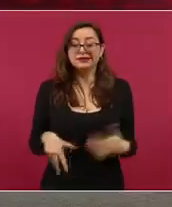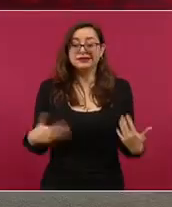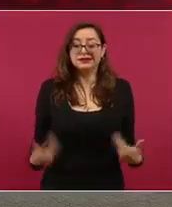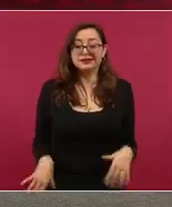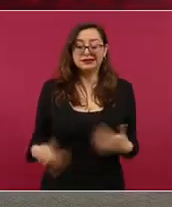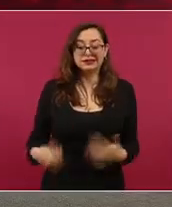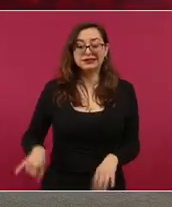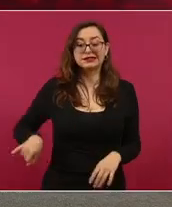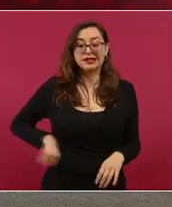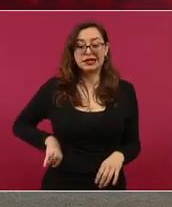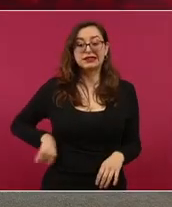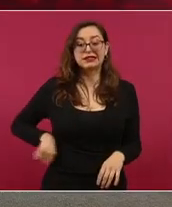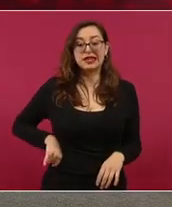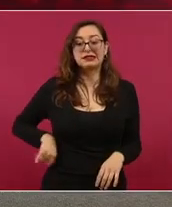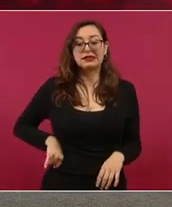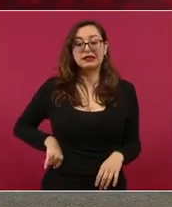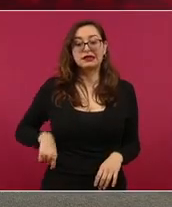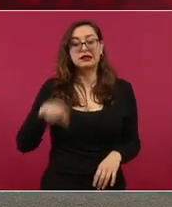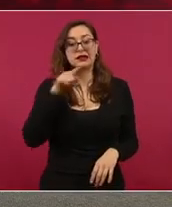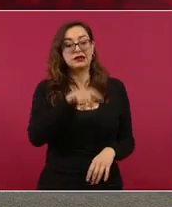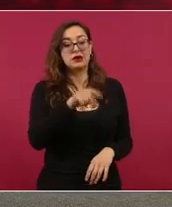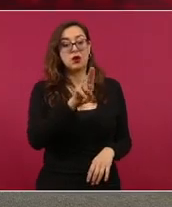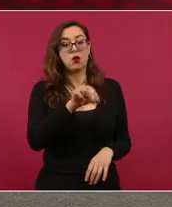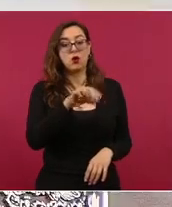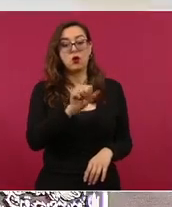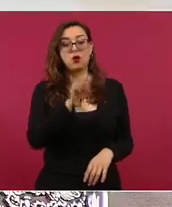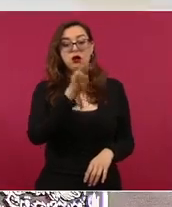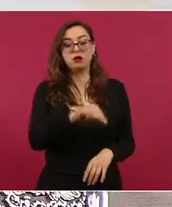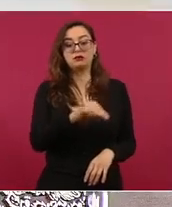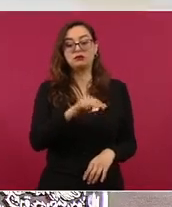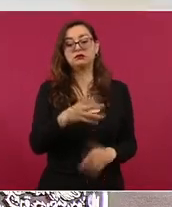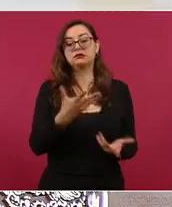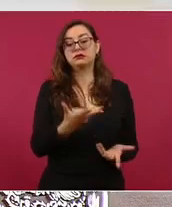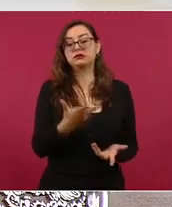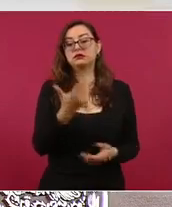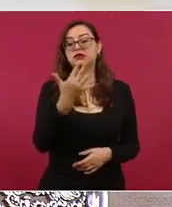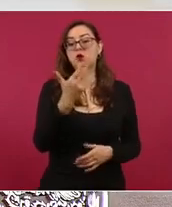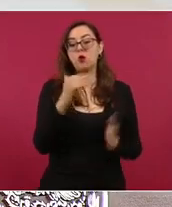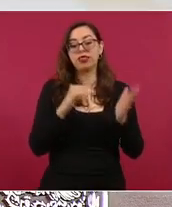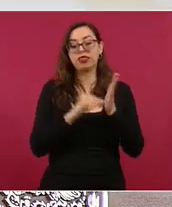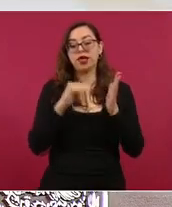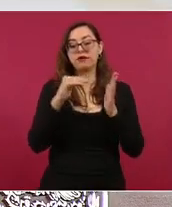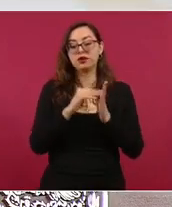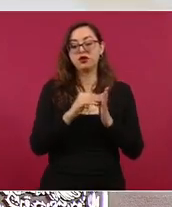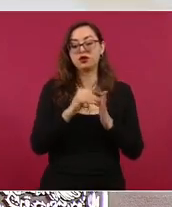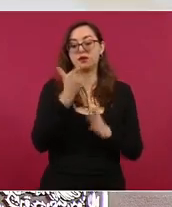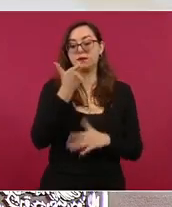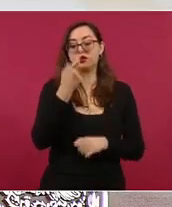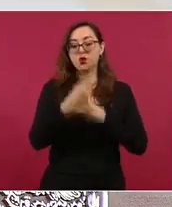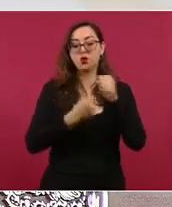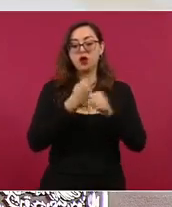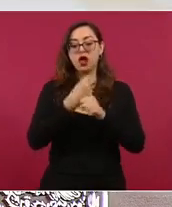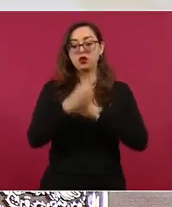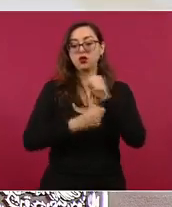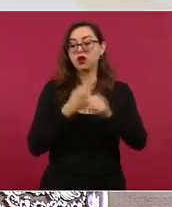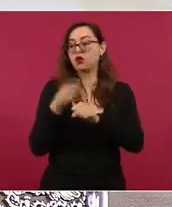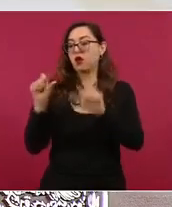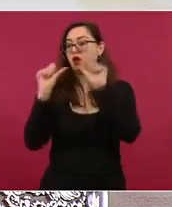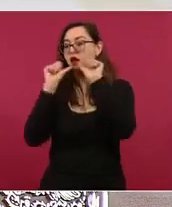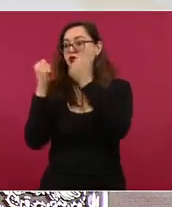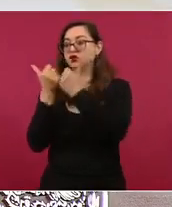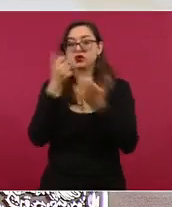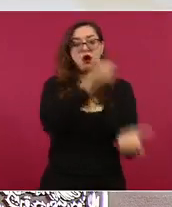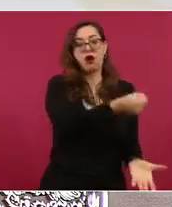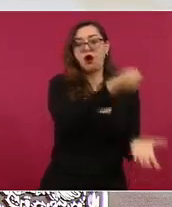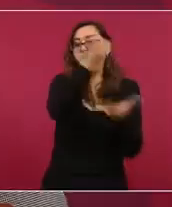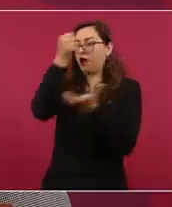porque la universidad le da 50 millones de pesos anuales y le presta el estadio a esta asociación